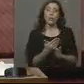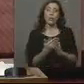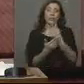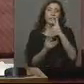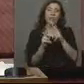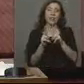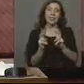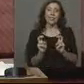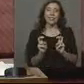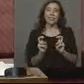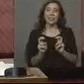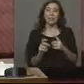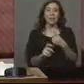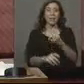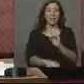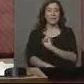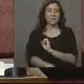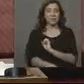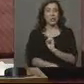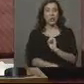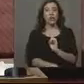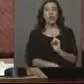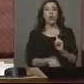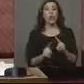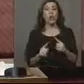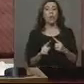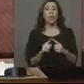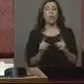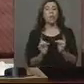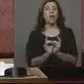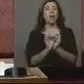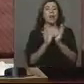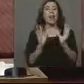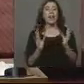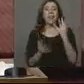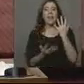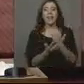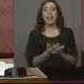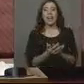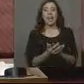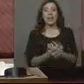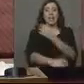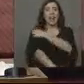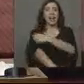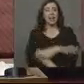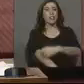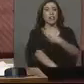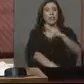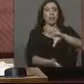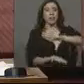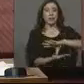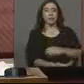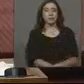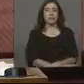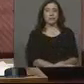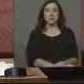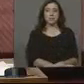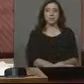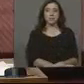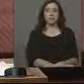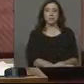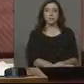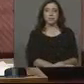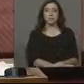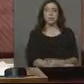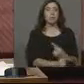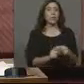región metropolitana y no con base a las realidades que existen en las regiones del país por otro lado y siguiendo